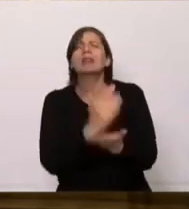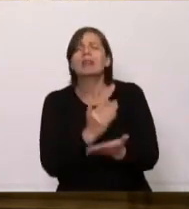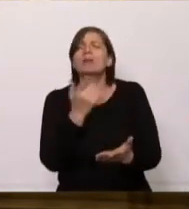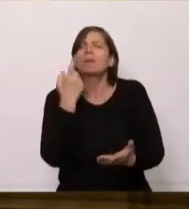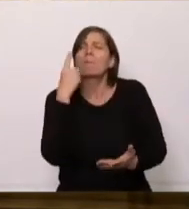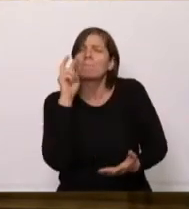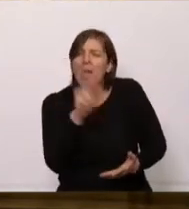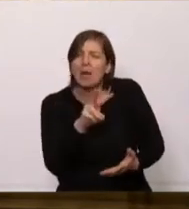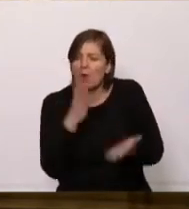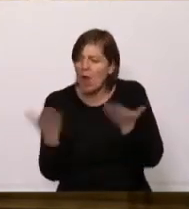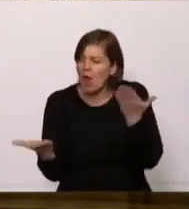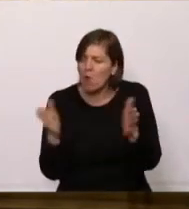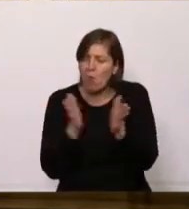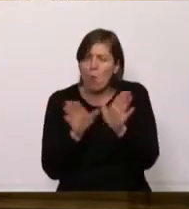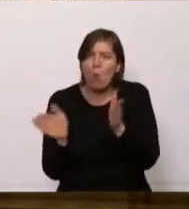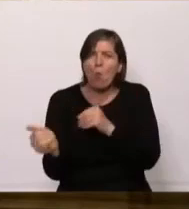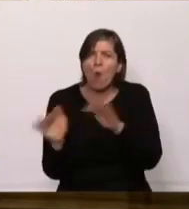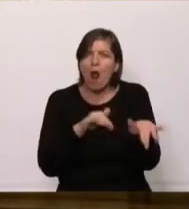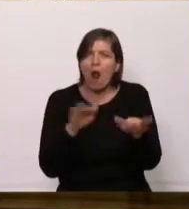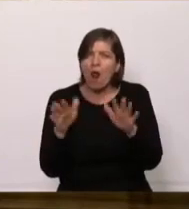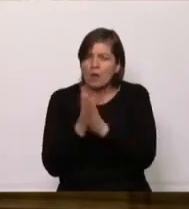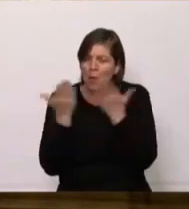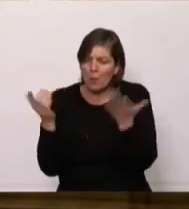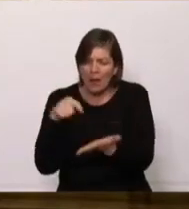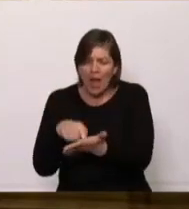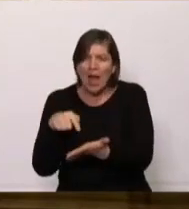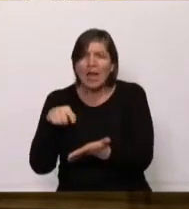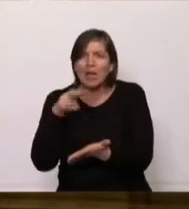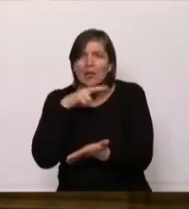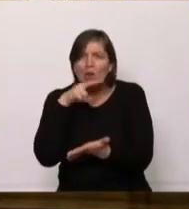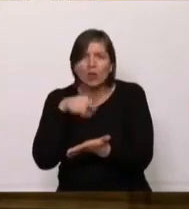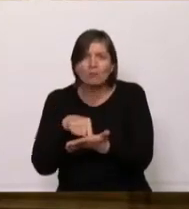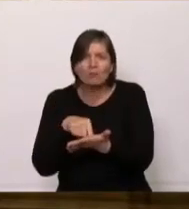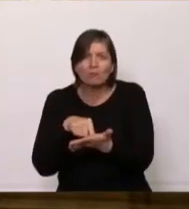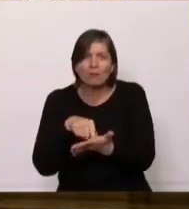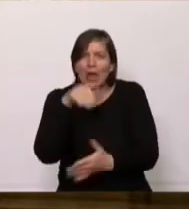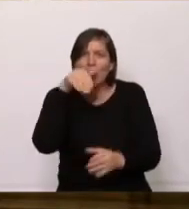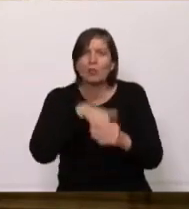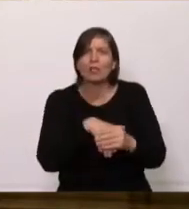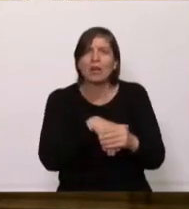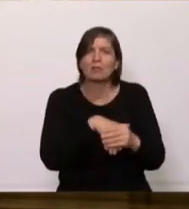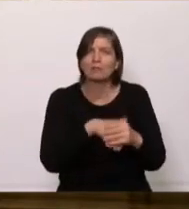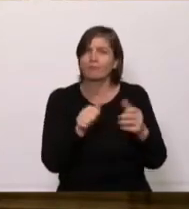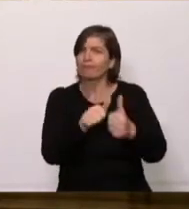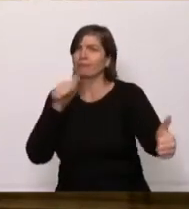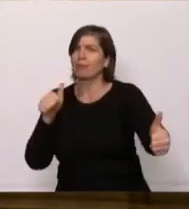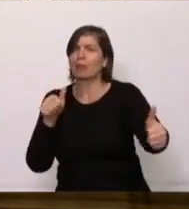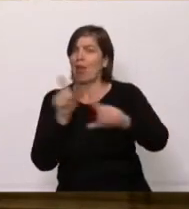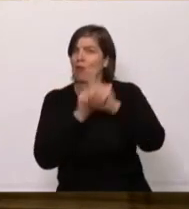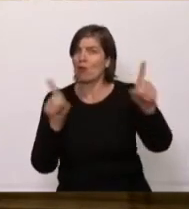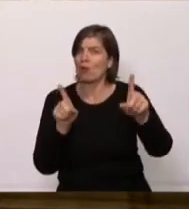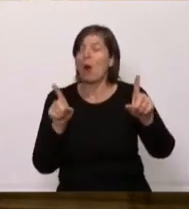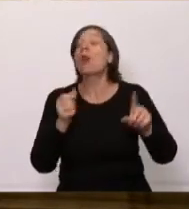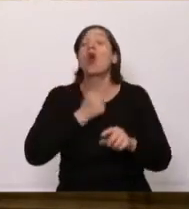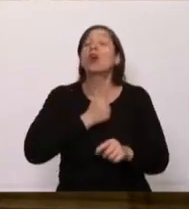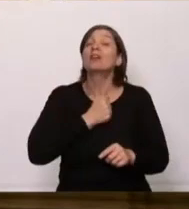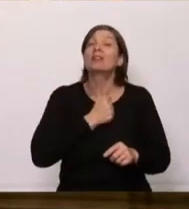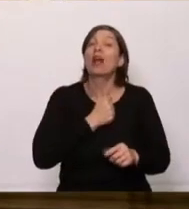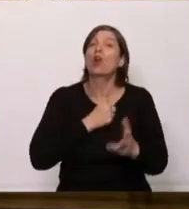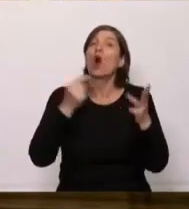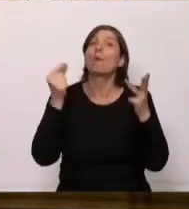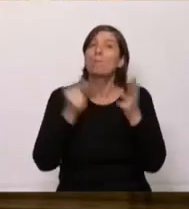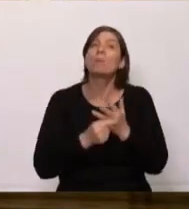tenemos en cuenta el Evangelio a la hora de votar. Cuidado con desentendernos, porque los cristianos